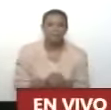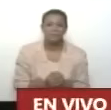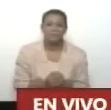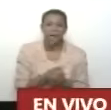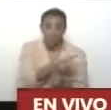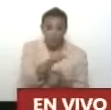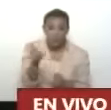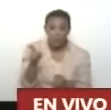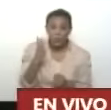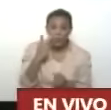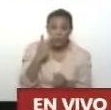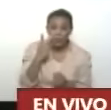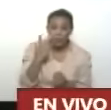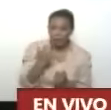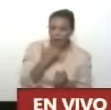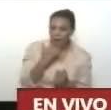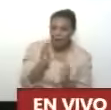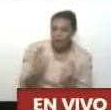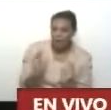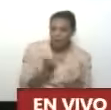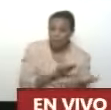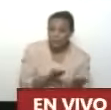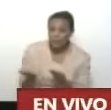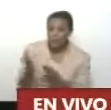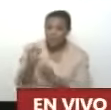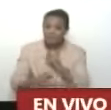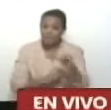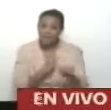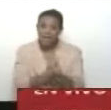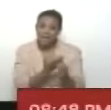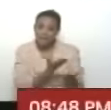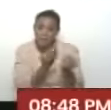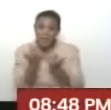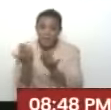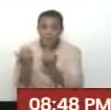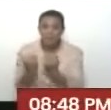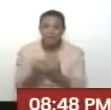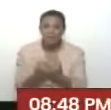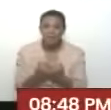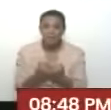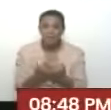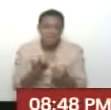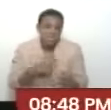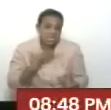Algunos de ustedes, o invitados internacionales que vienen a hacer un buen podcast.